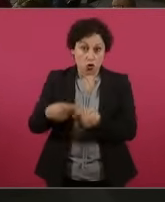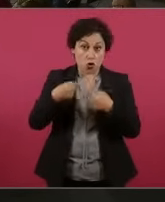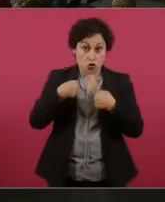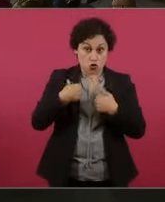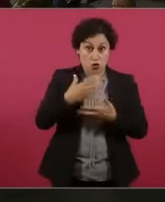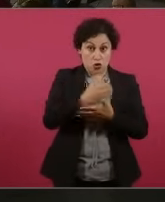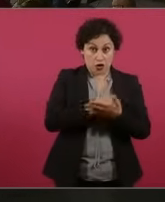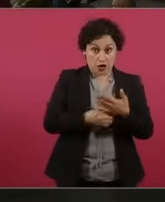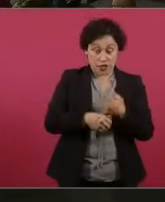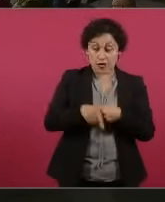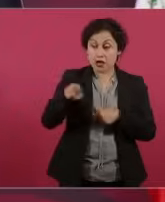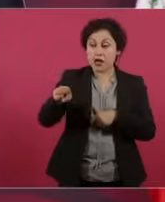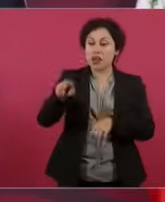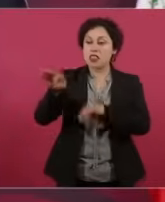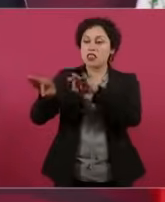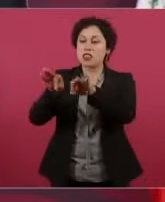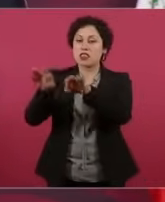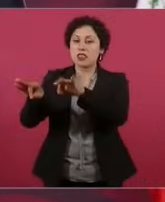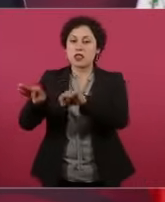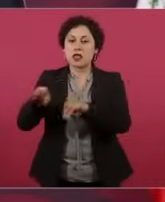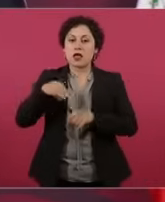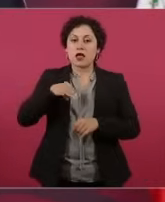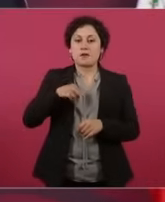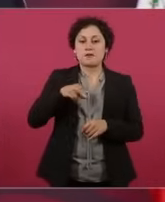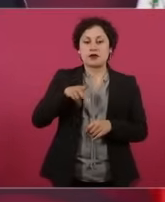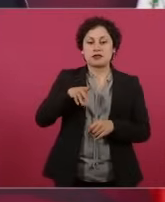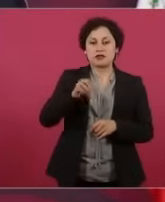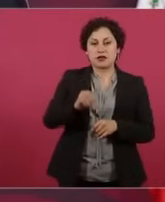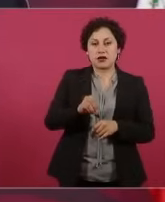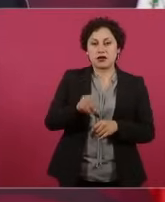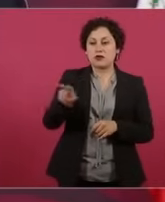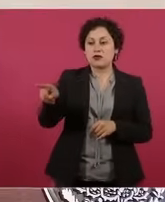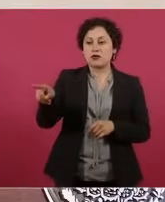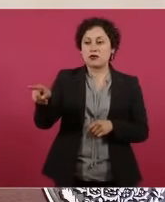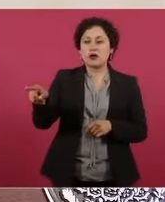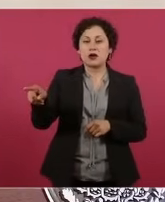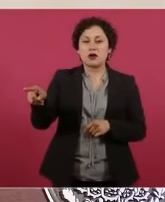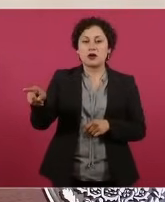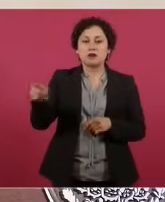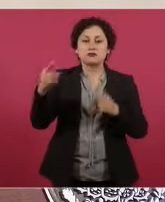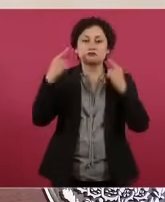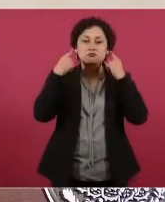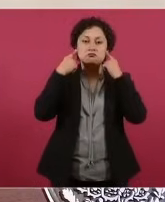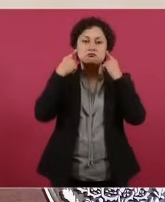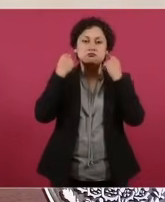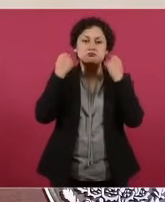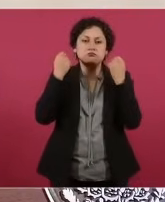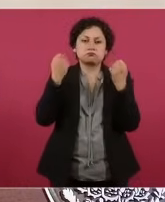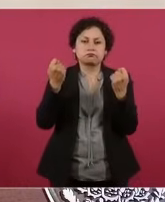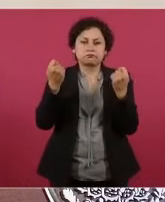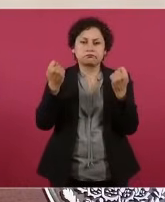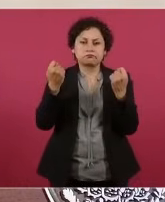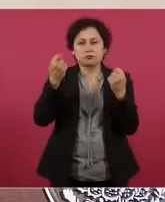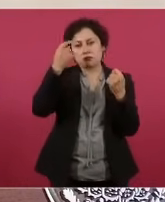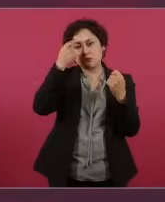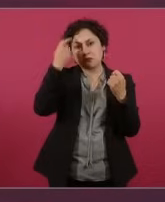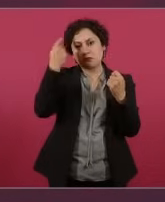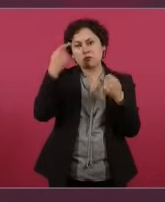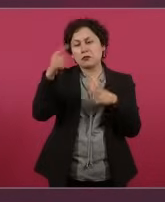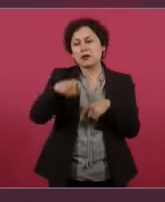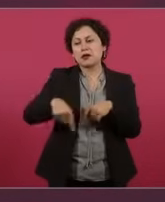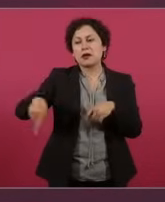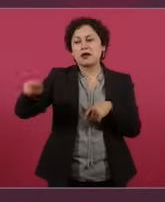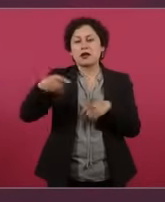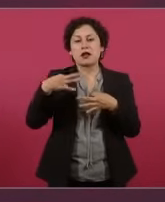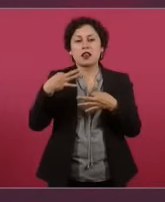Y Marcelo se puso cera en los oídos para no escuchar el canto de las